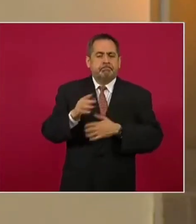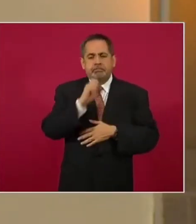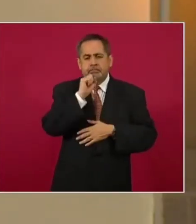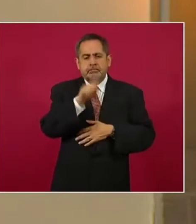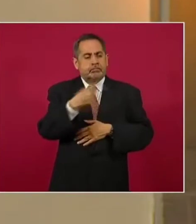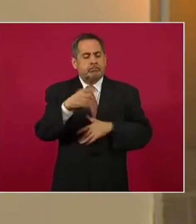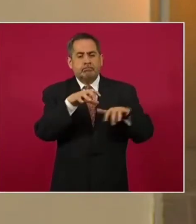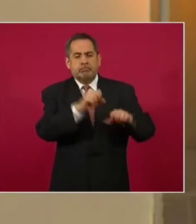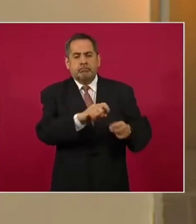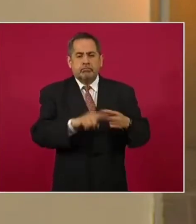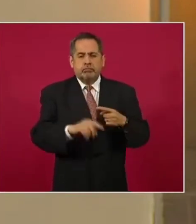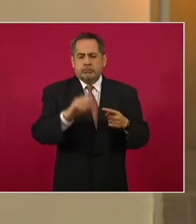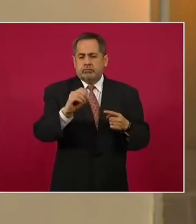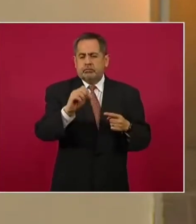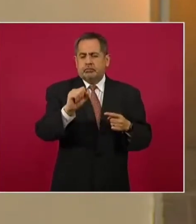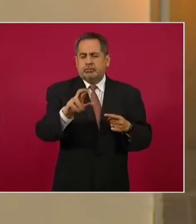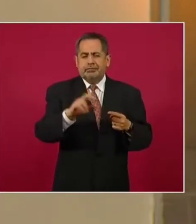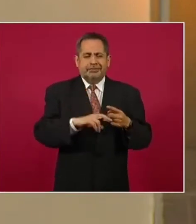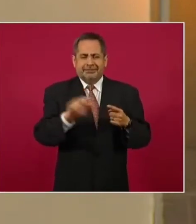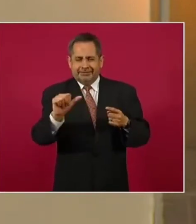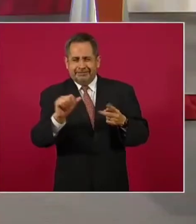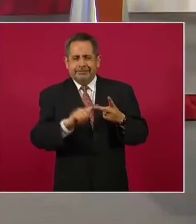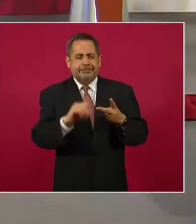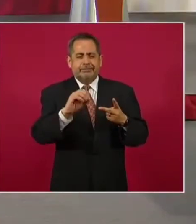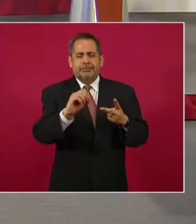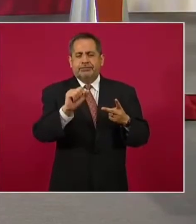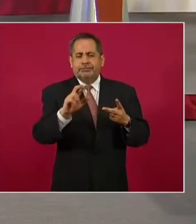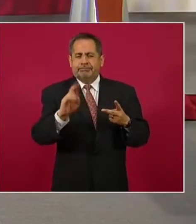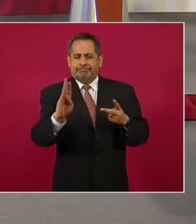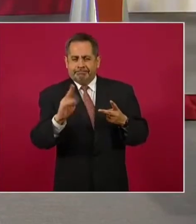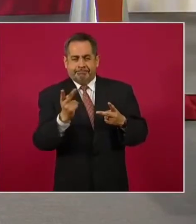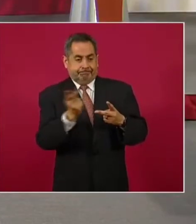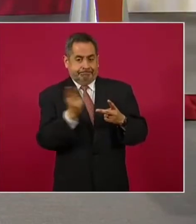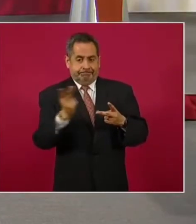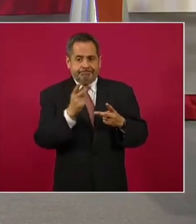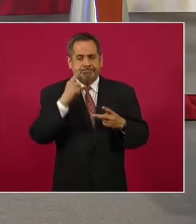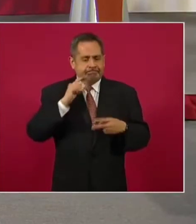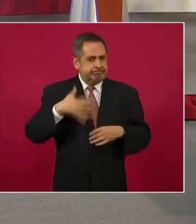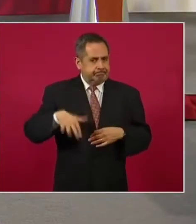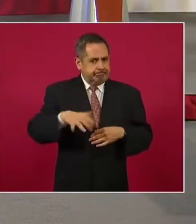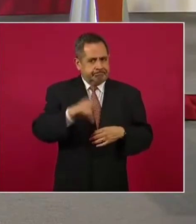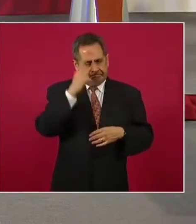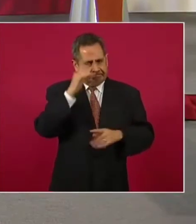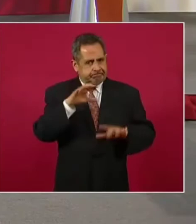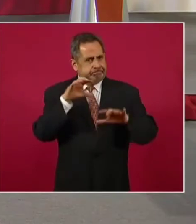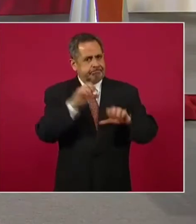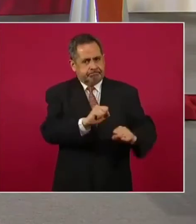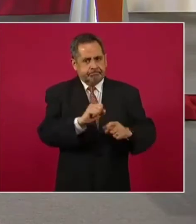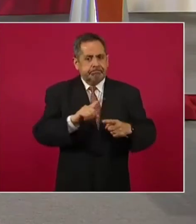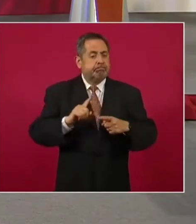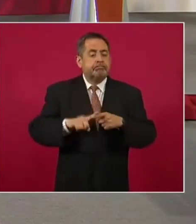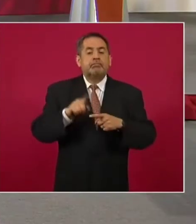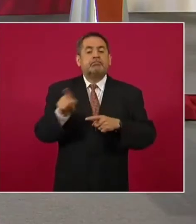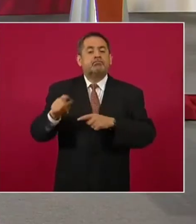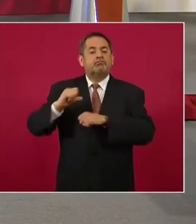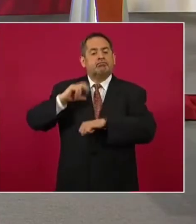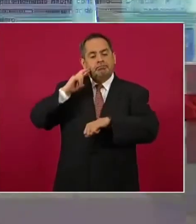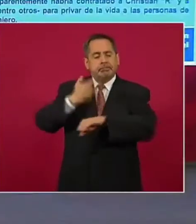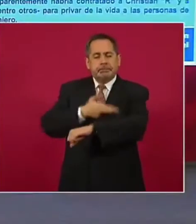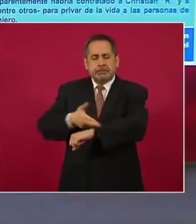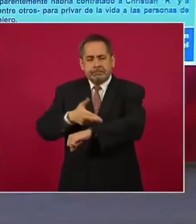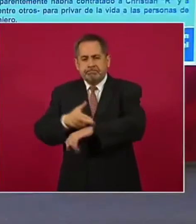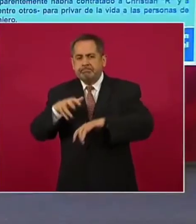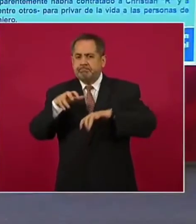oscar ve y oscar o que son quienes participaron uno como autor material y otro como coordinador legítimo